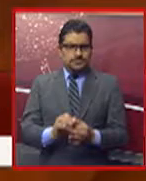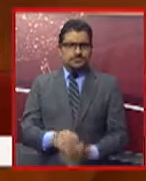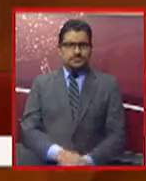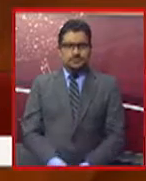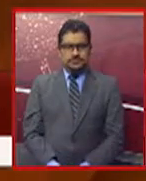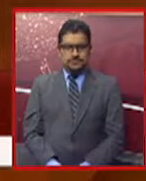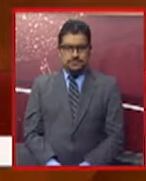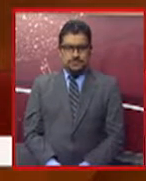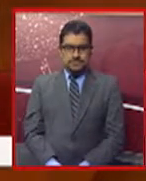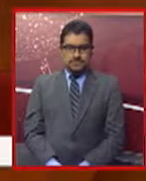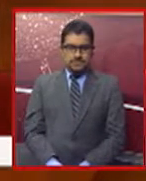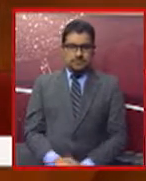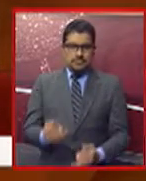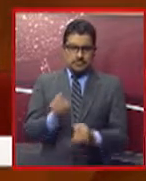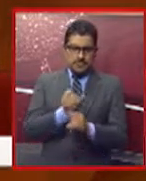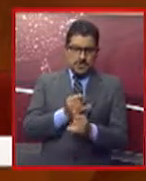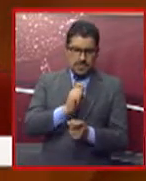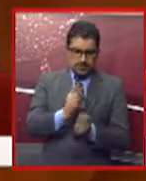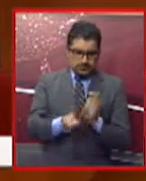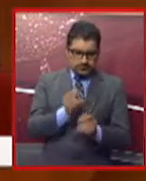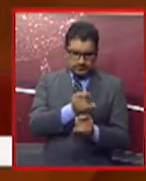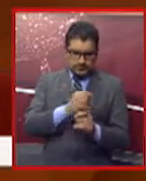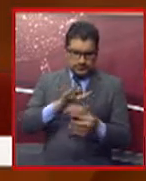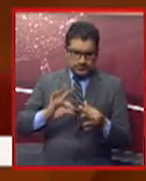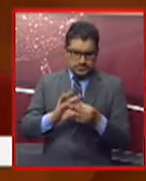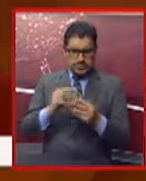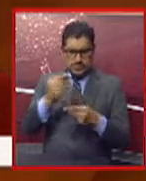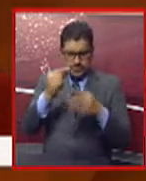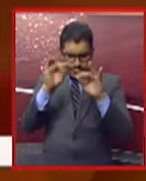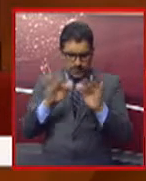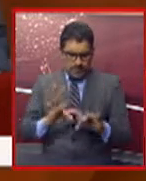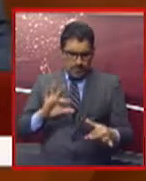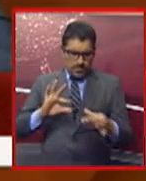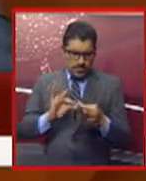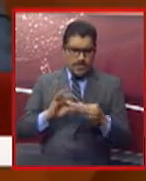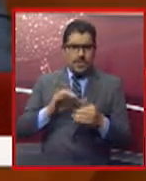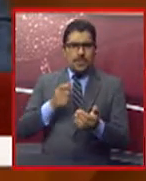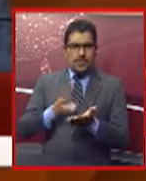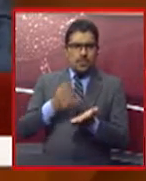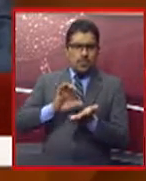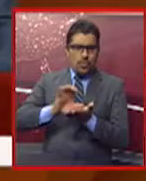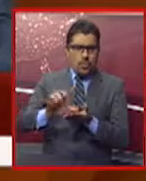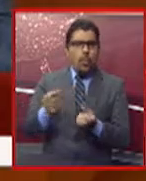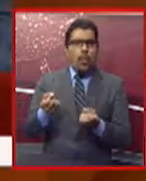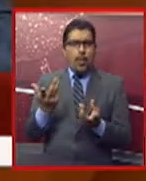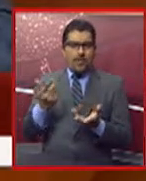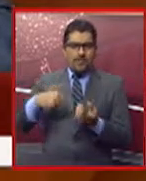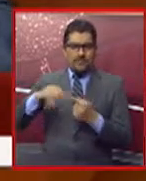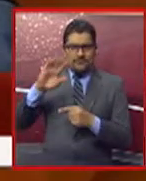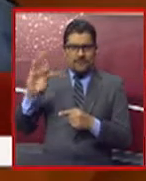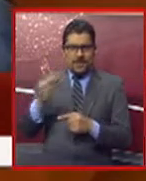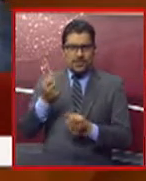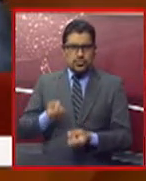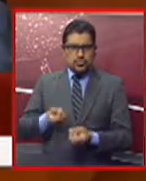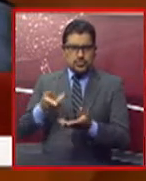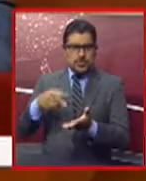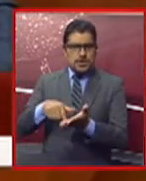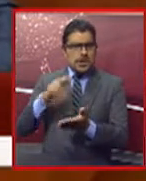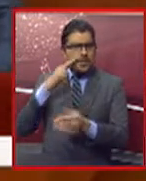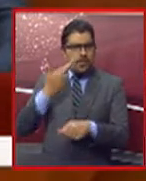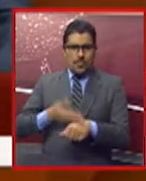Los dictámenes a las minutas que integran el paquete que establecerá los ingresos de la Federación representan una oportunidad